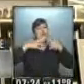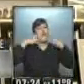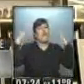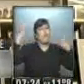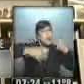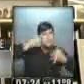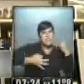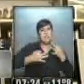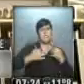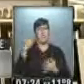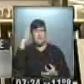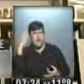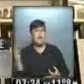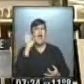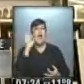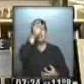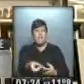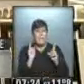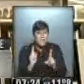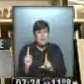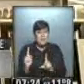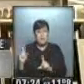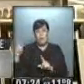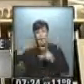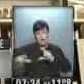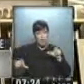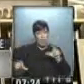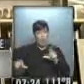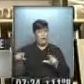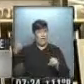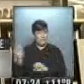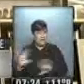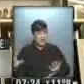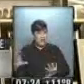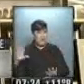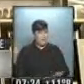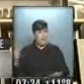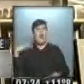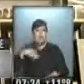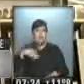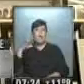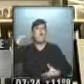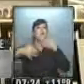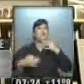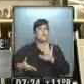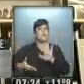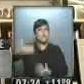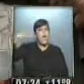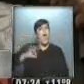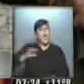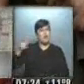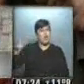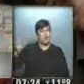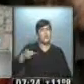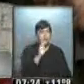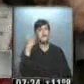memoria, de saber que quienes cometieron estas atrocidades van a ser juzgados, y eso es lo que se hizo durante todos estos años. Y